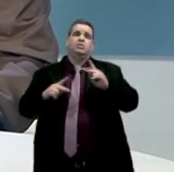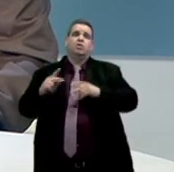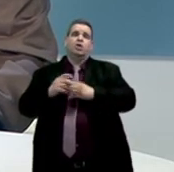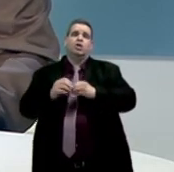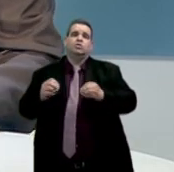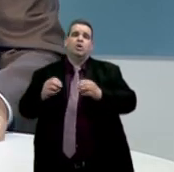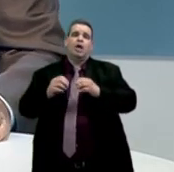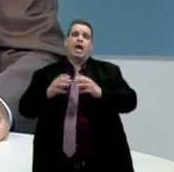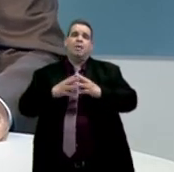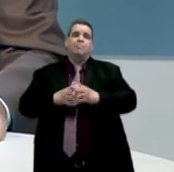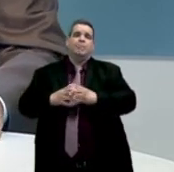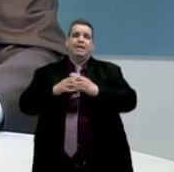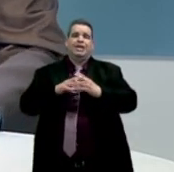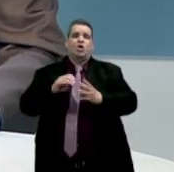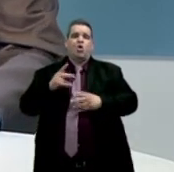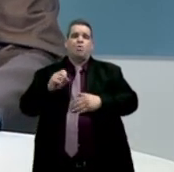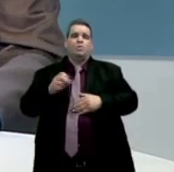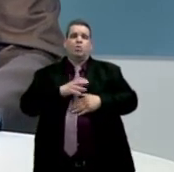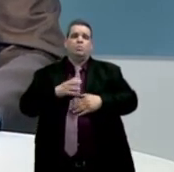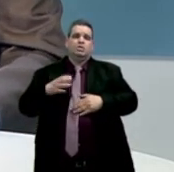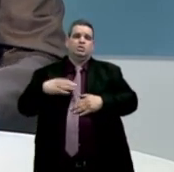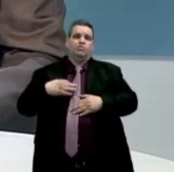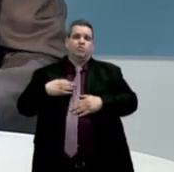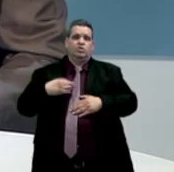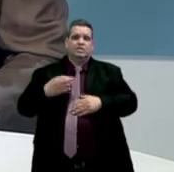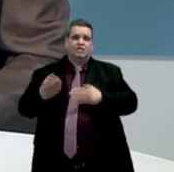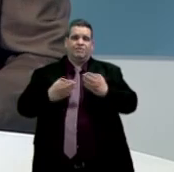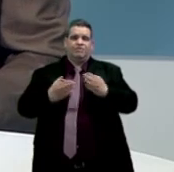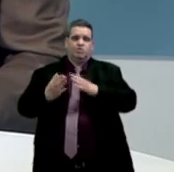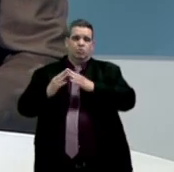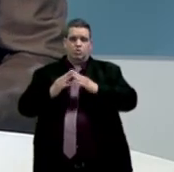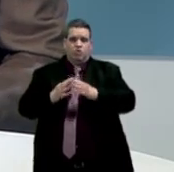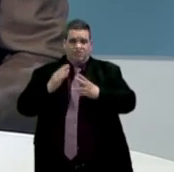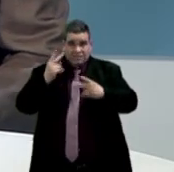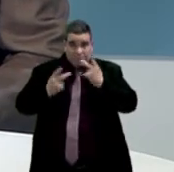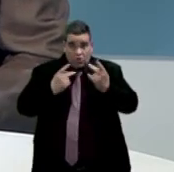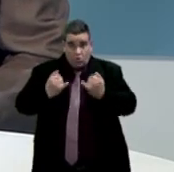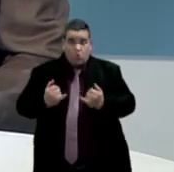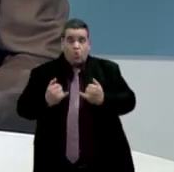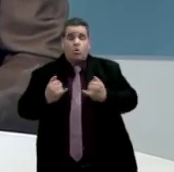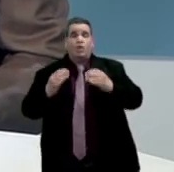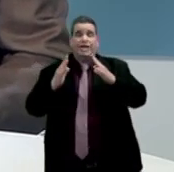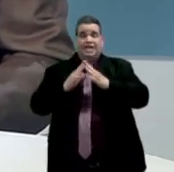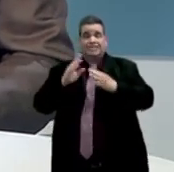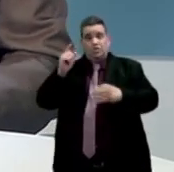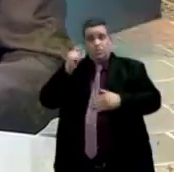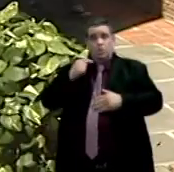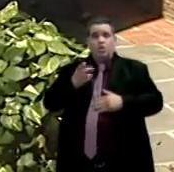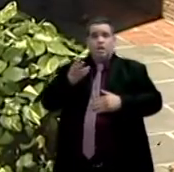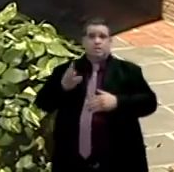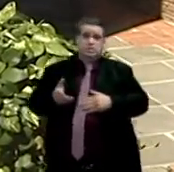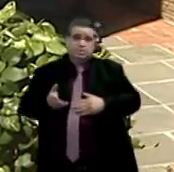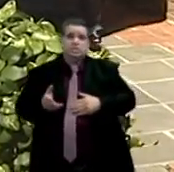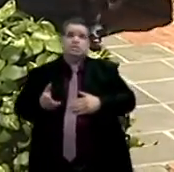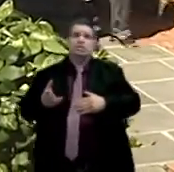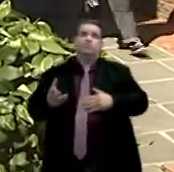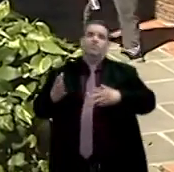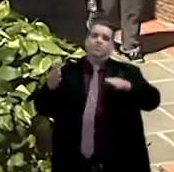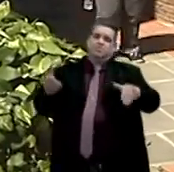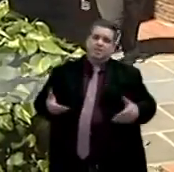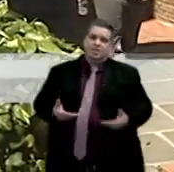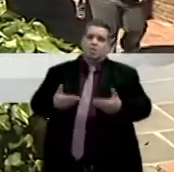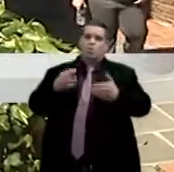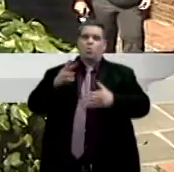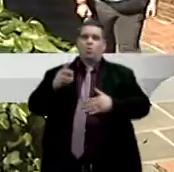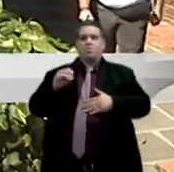organización AmeriCorps y la Comisión del Voluntariado y Servicio Comunitario visitaron hoy la Fortaleza, donde fueron recibidos por la primera dama